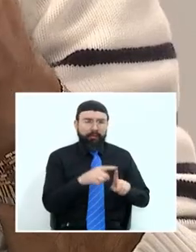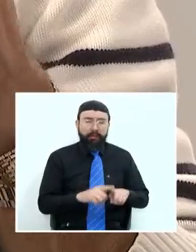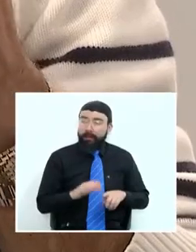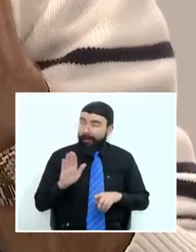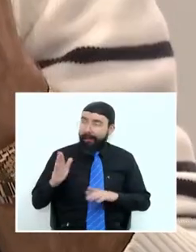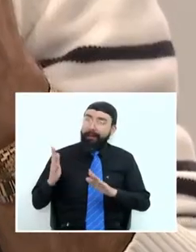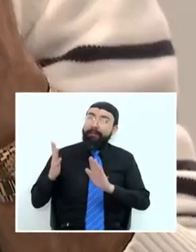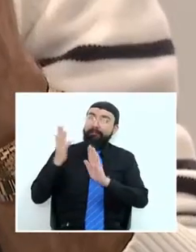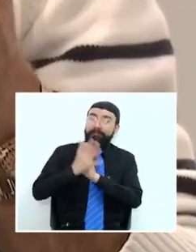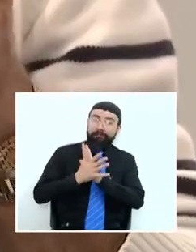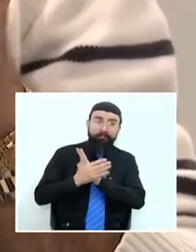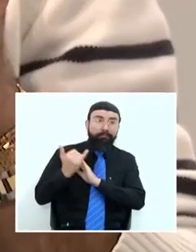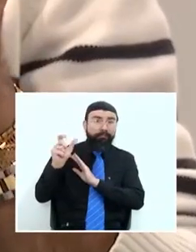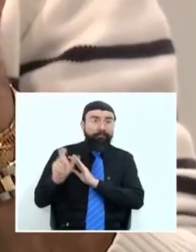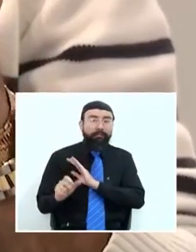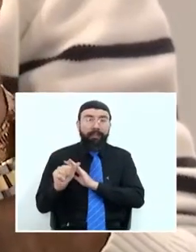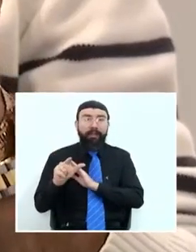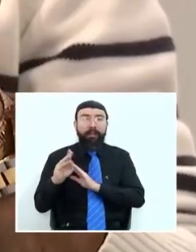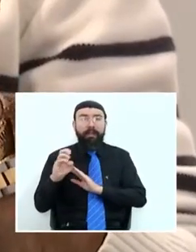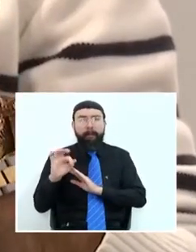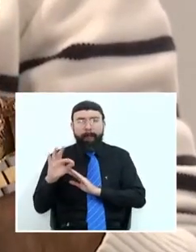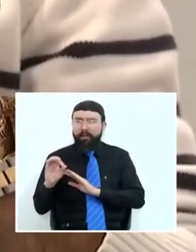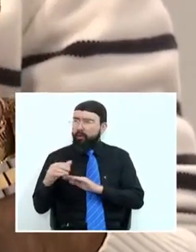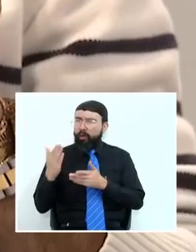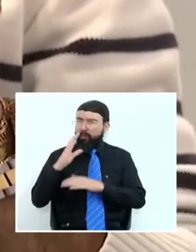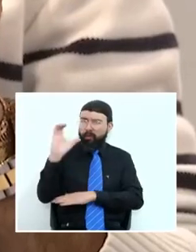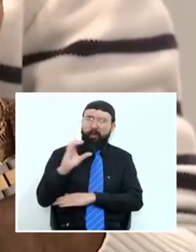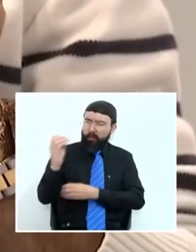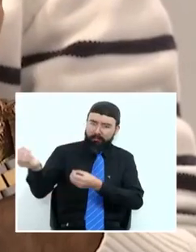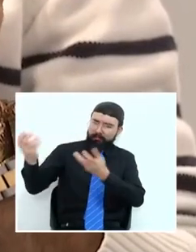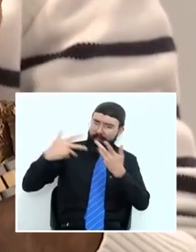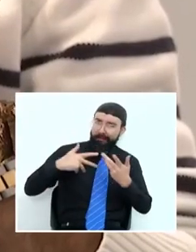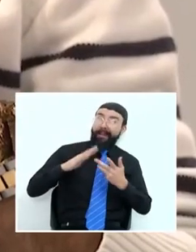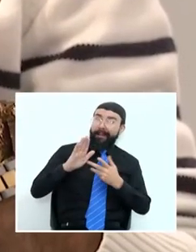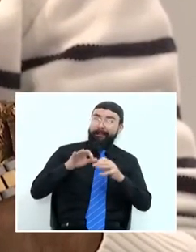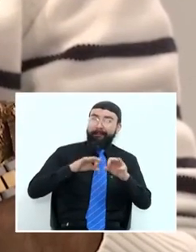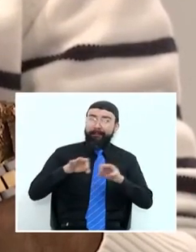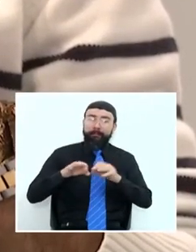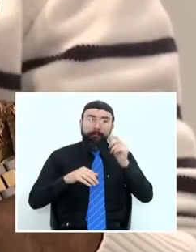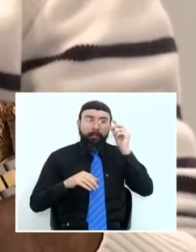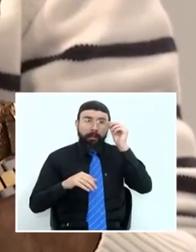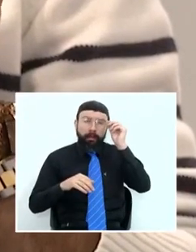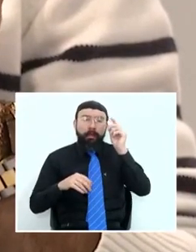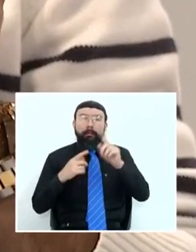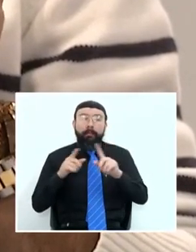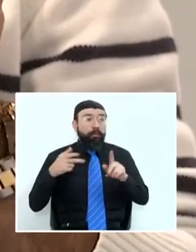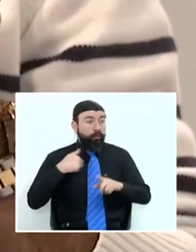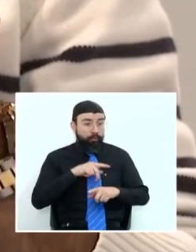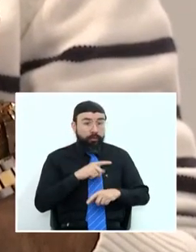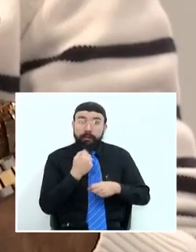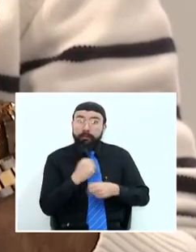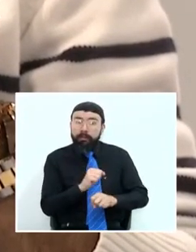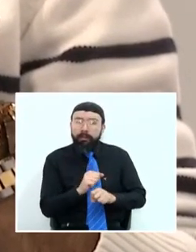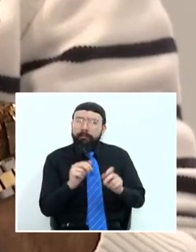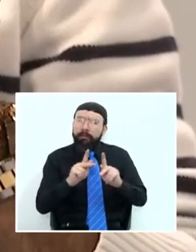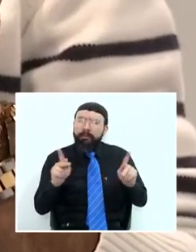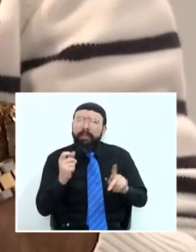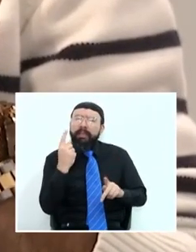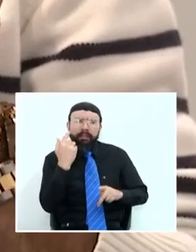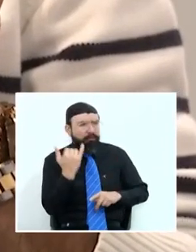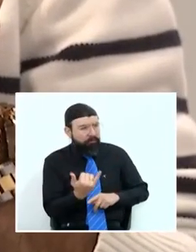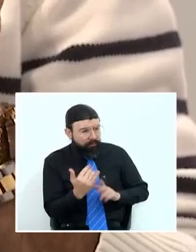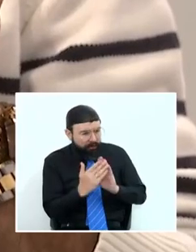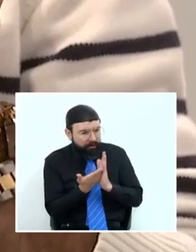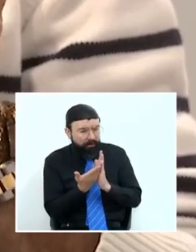el doctor Albert Ronald cómo están llegando esos libros a Colombia. Pero nosotros tratamos que la gente entienda este título. Nos lo